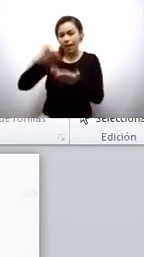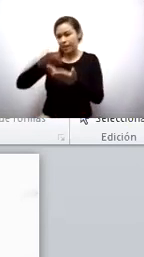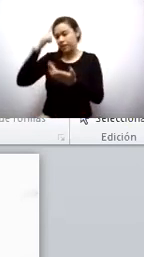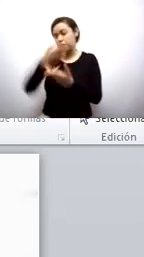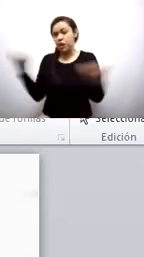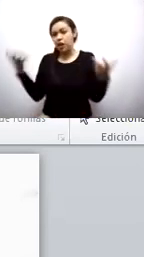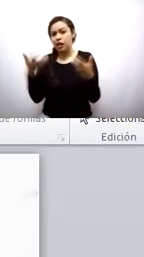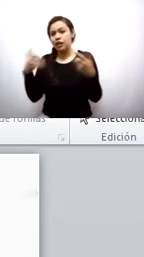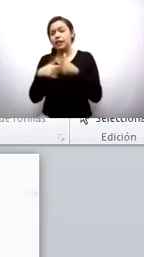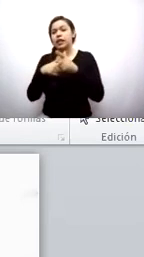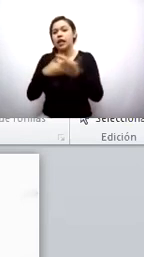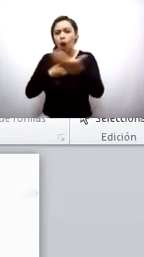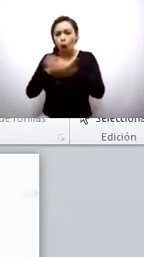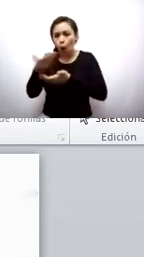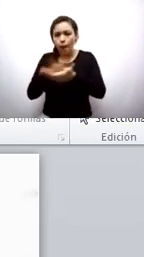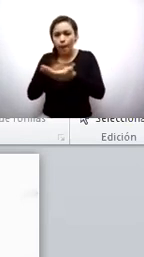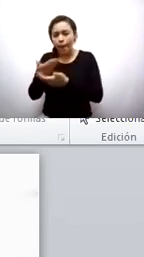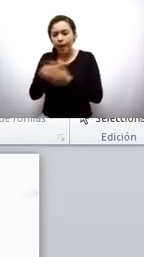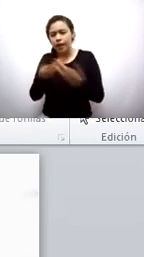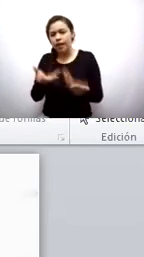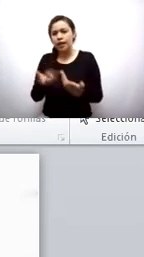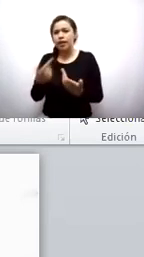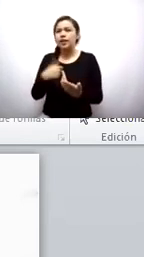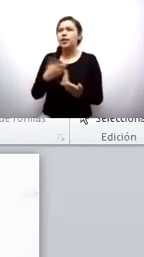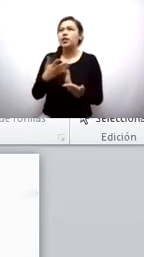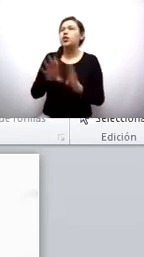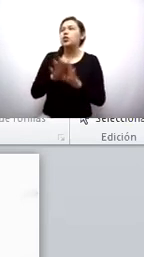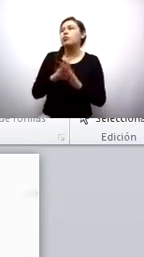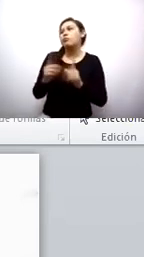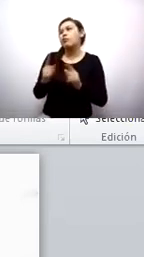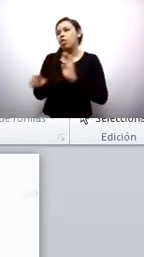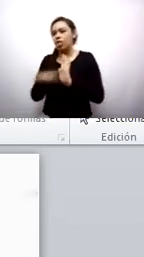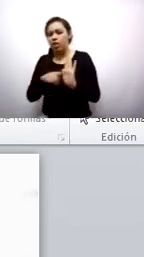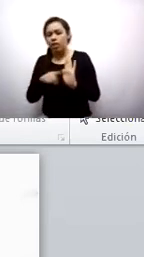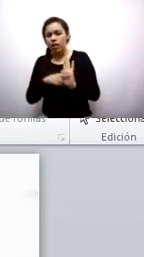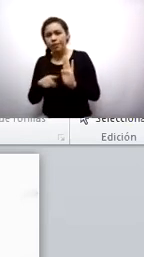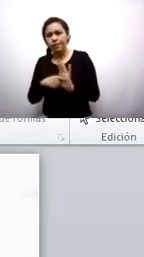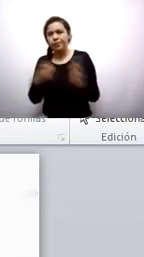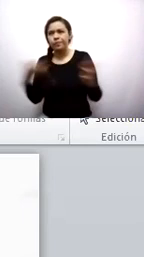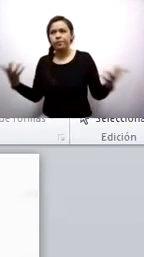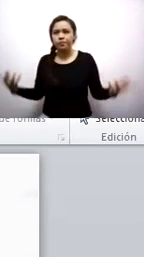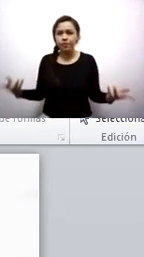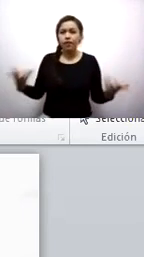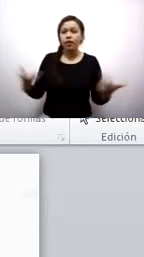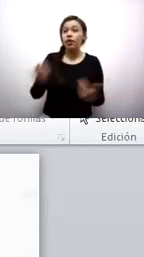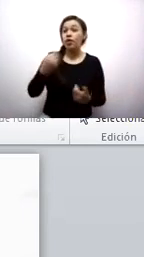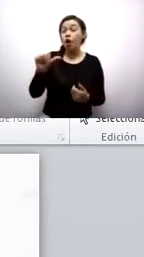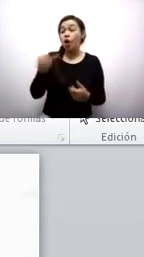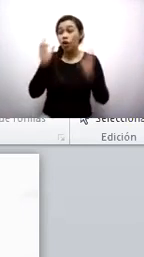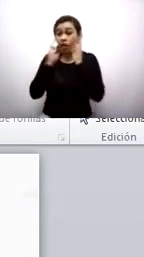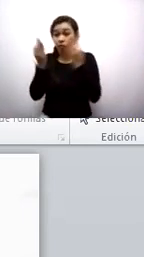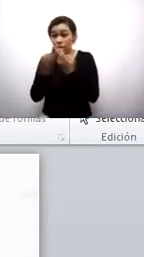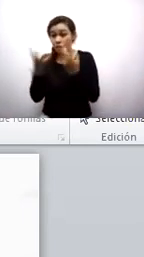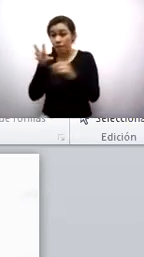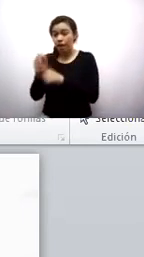para poder compartir y que, siendo pesimista, de alguna u otra manera no se habrían podido llevar a cabo, ¿no?